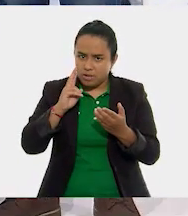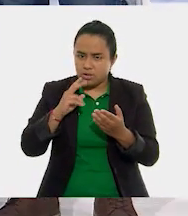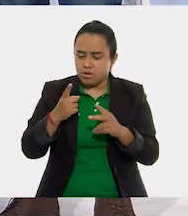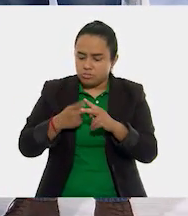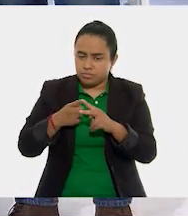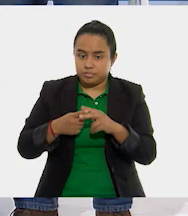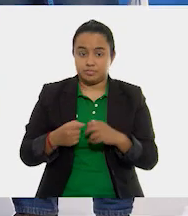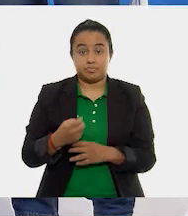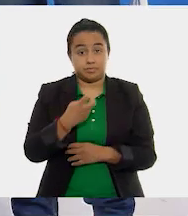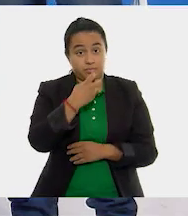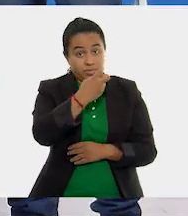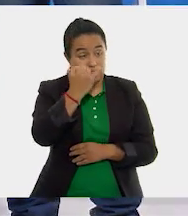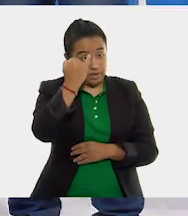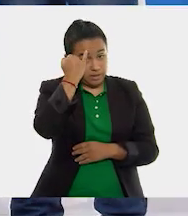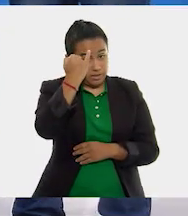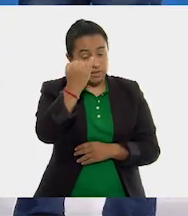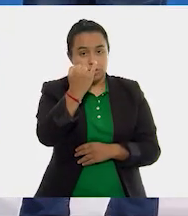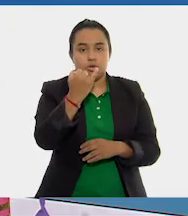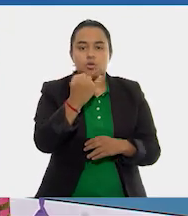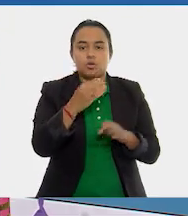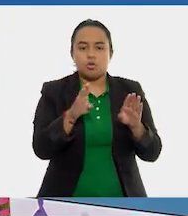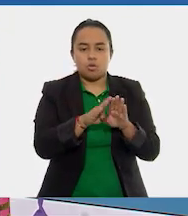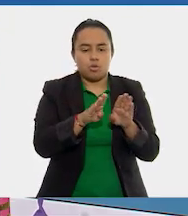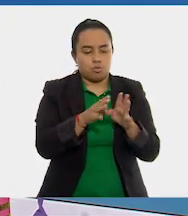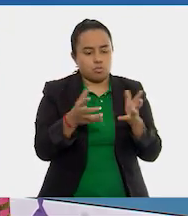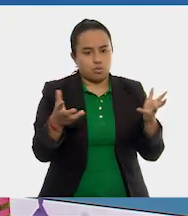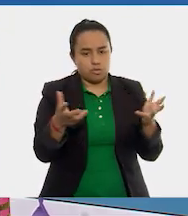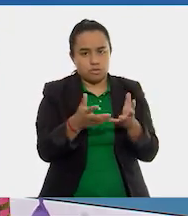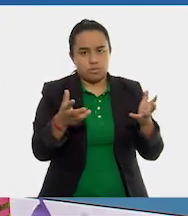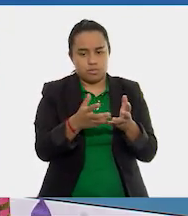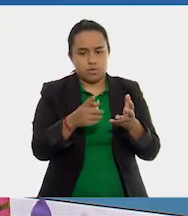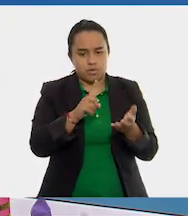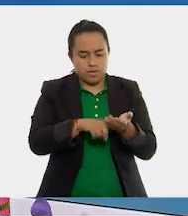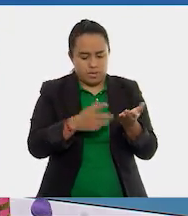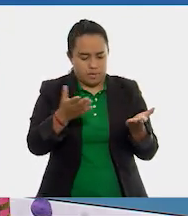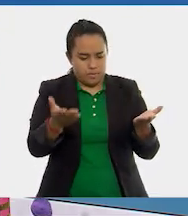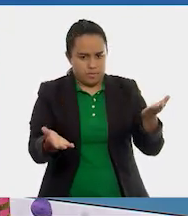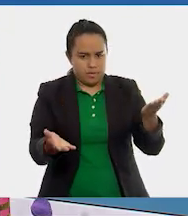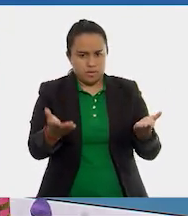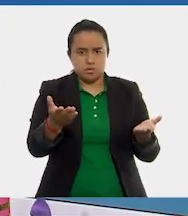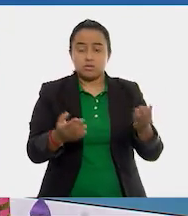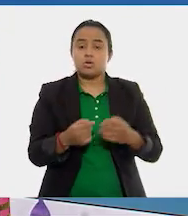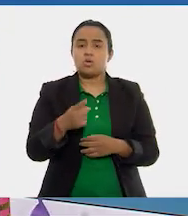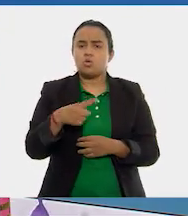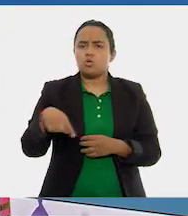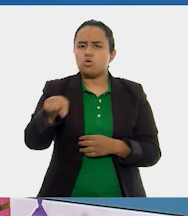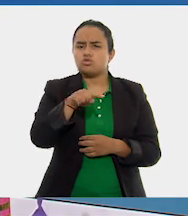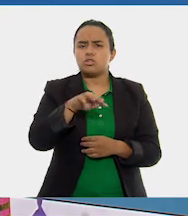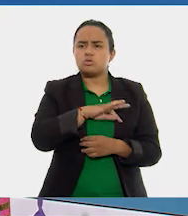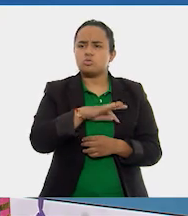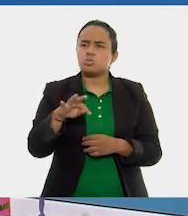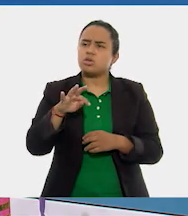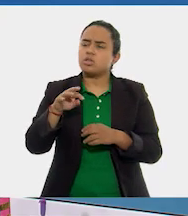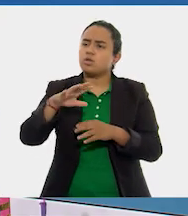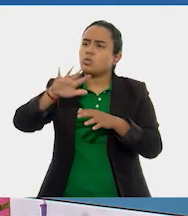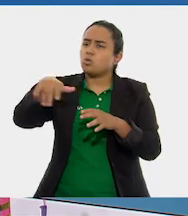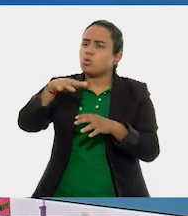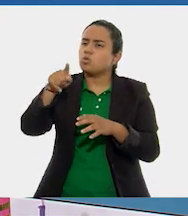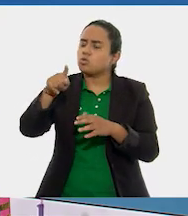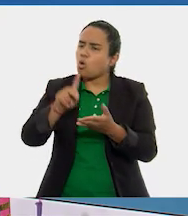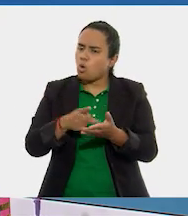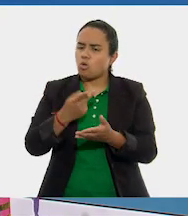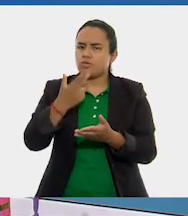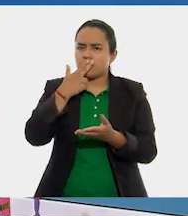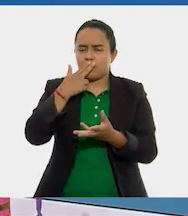medir. Qué bueno que dices ahorita de la elaboración de nuestra balanza. Podemos en casa buscar materiales que sean de